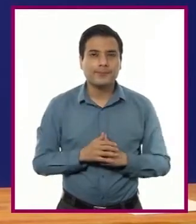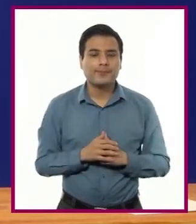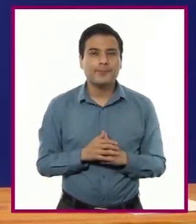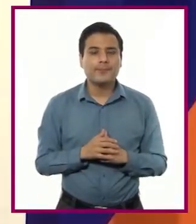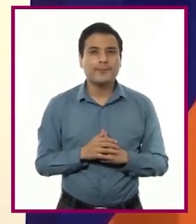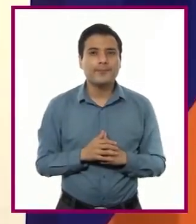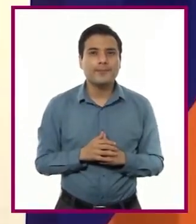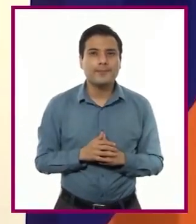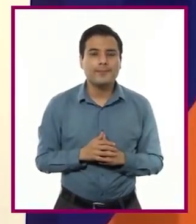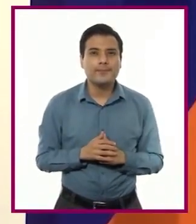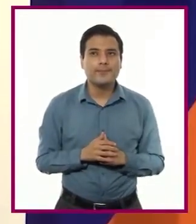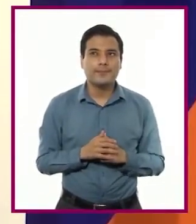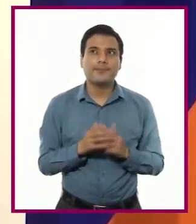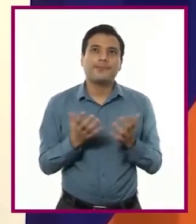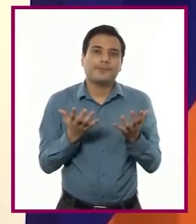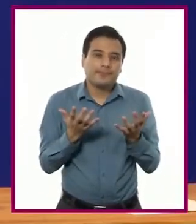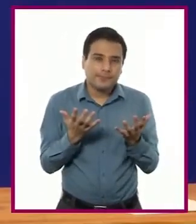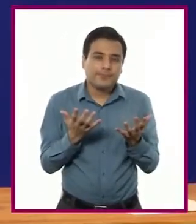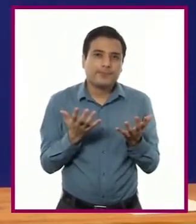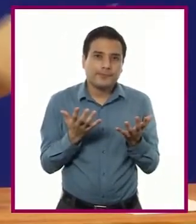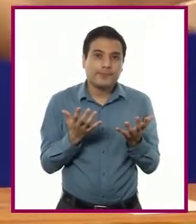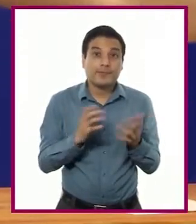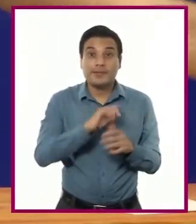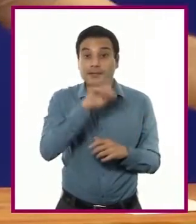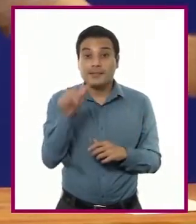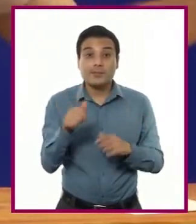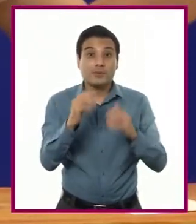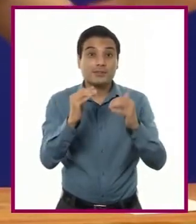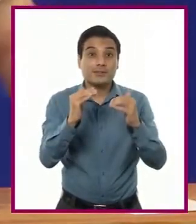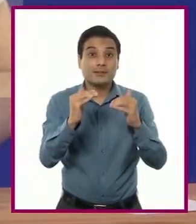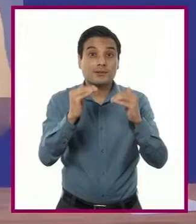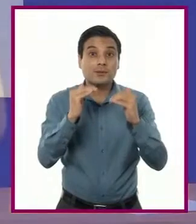experimento, por lo que lógicamente sigue